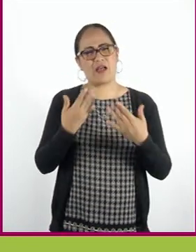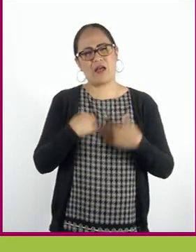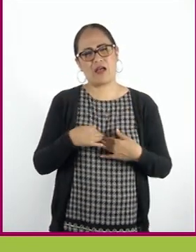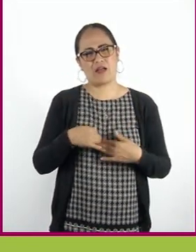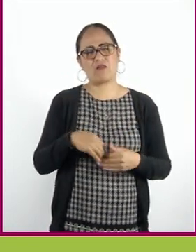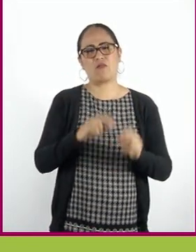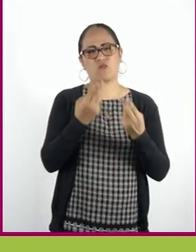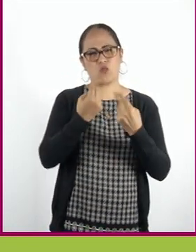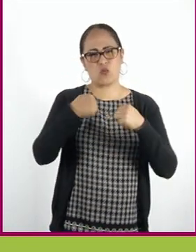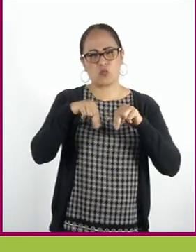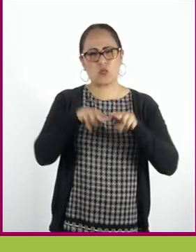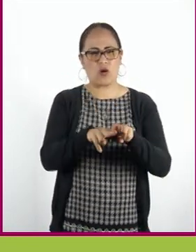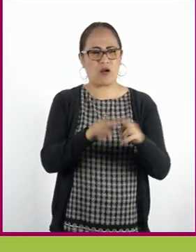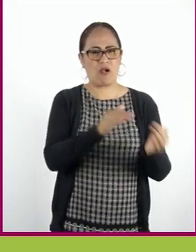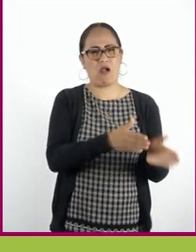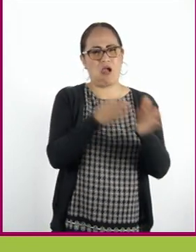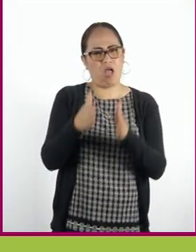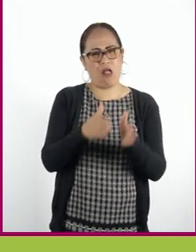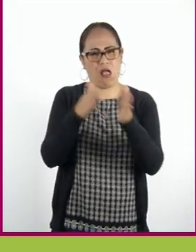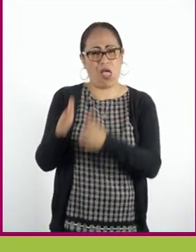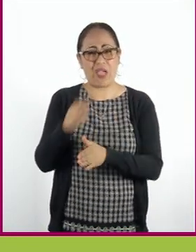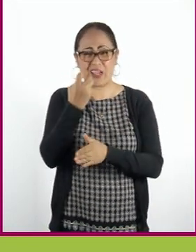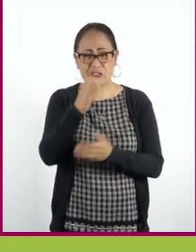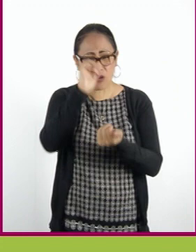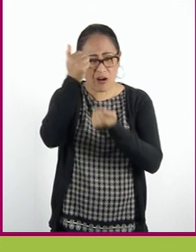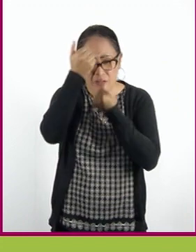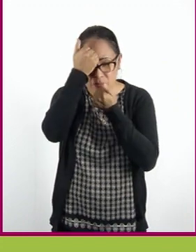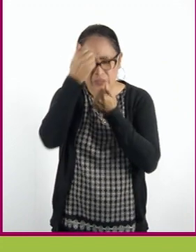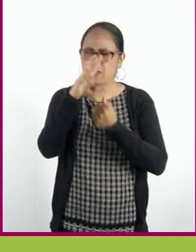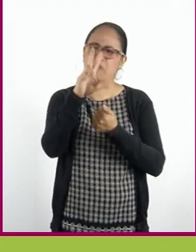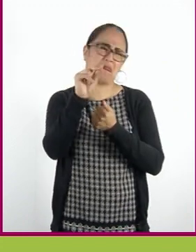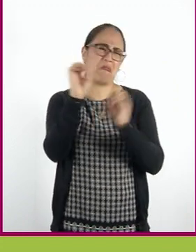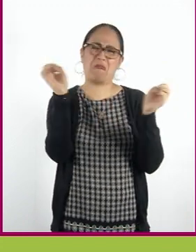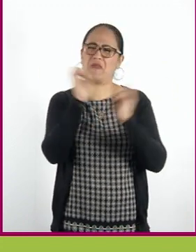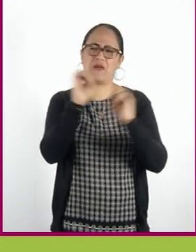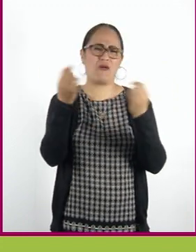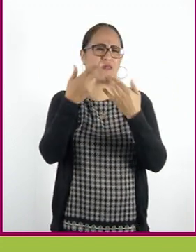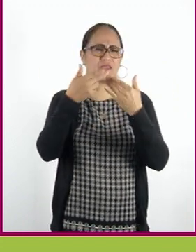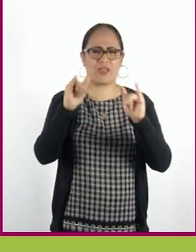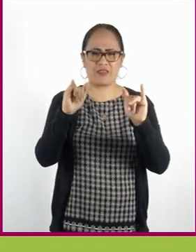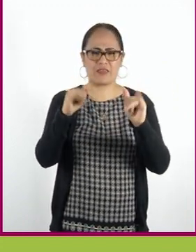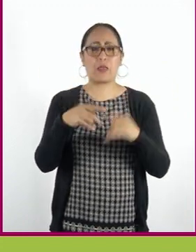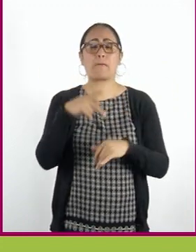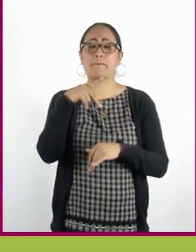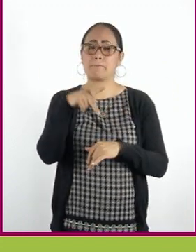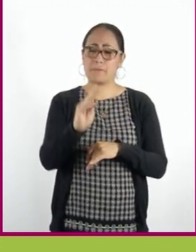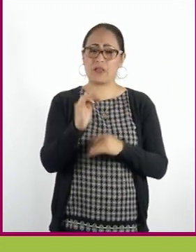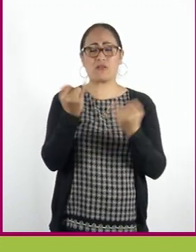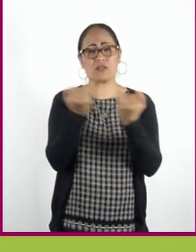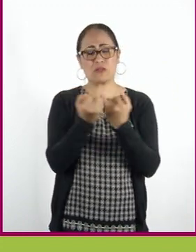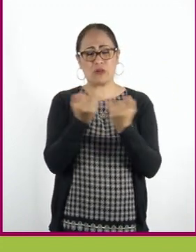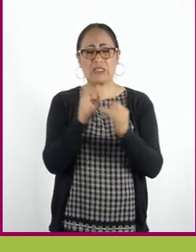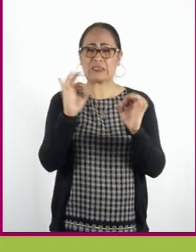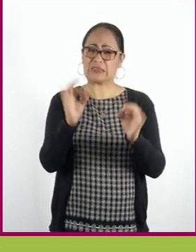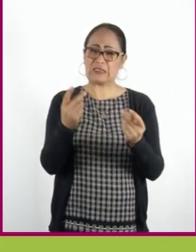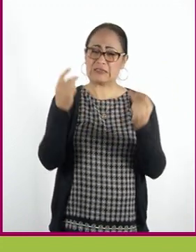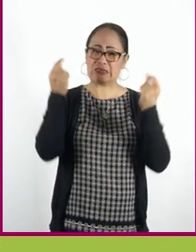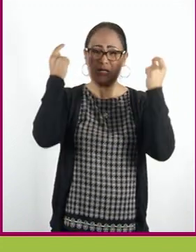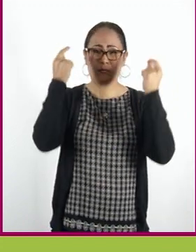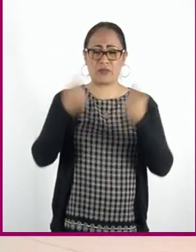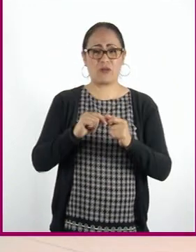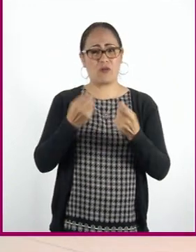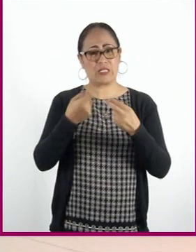vida sexual. Sin embargo, sí se pueden arrepentir de adelantarla. Así